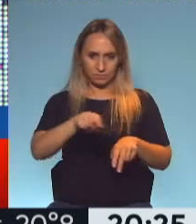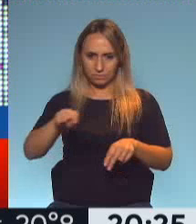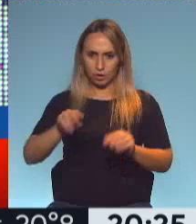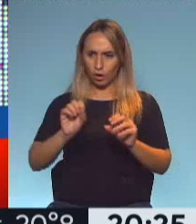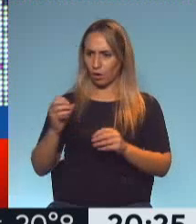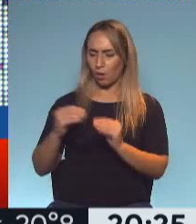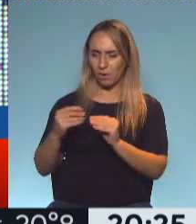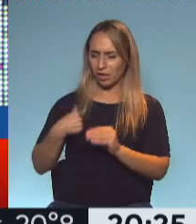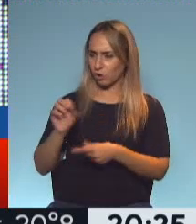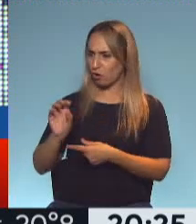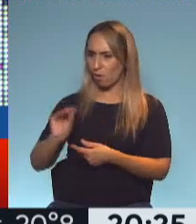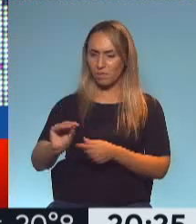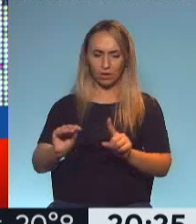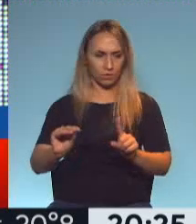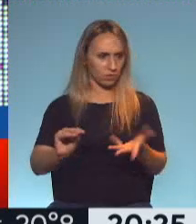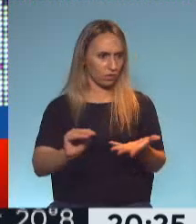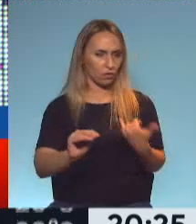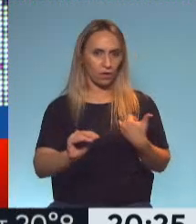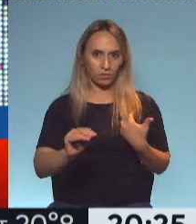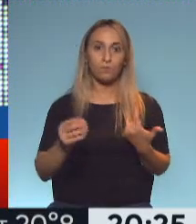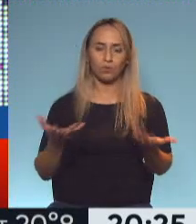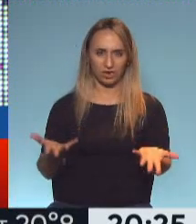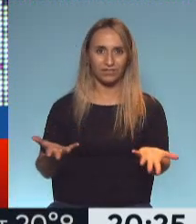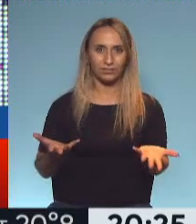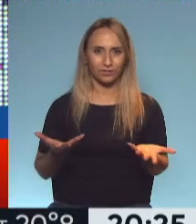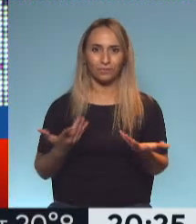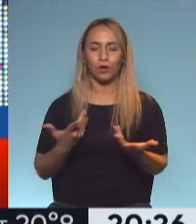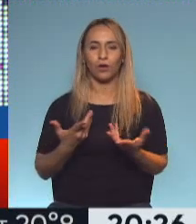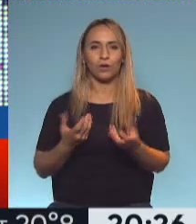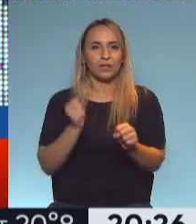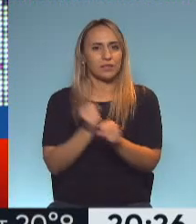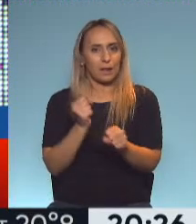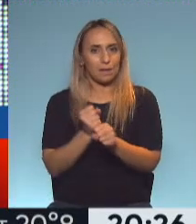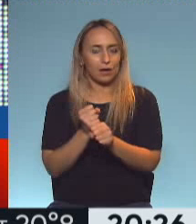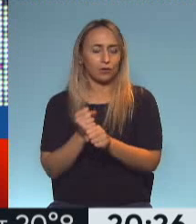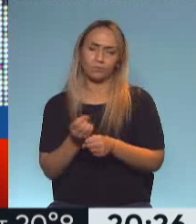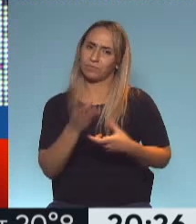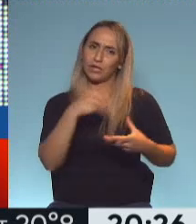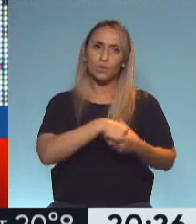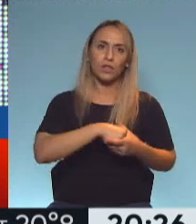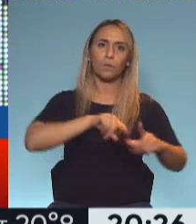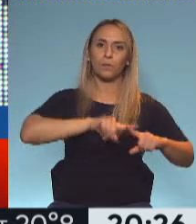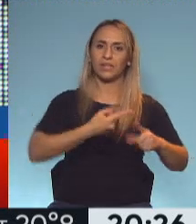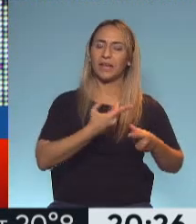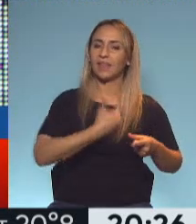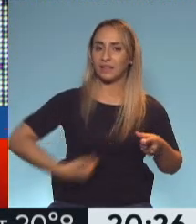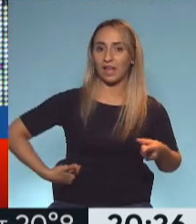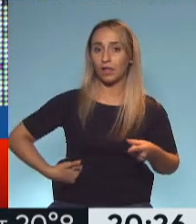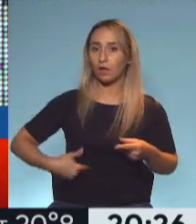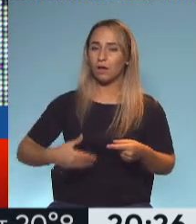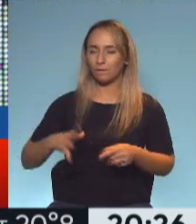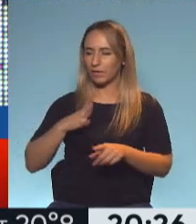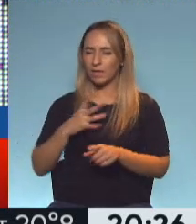también esa tarea que se ha aplicado también como una política de Estado, faltan pocas tumbas que